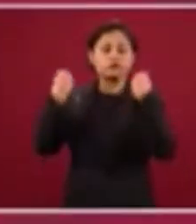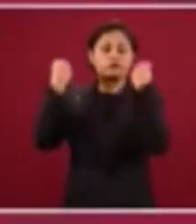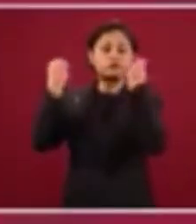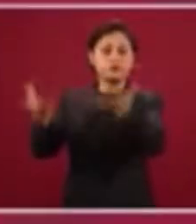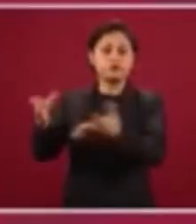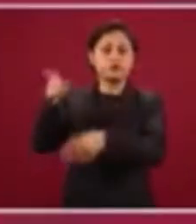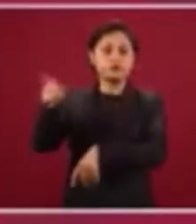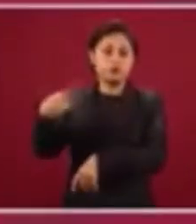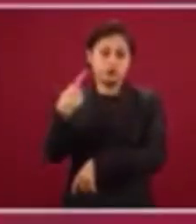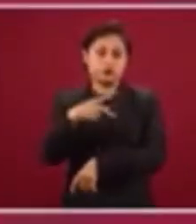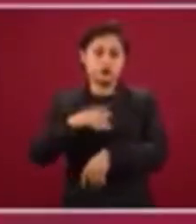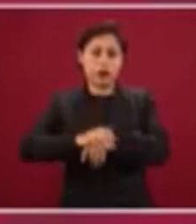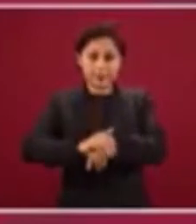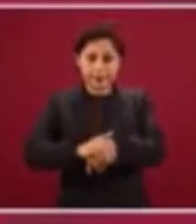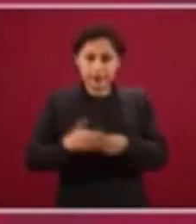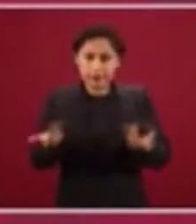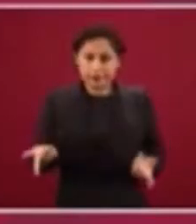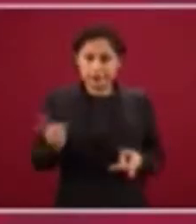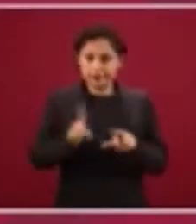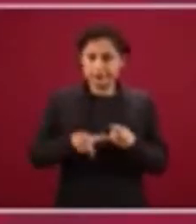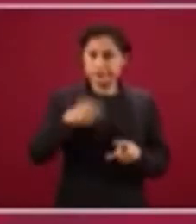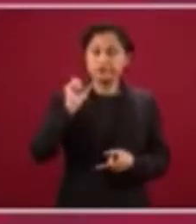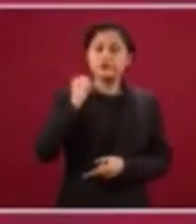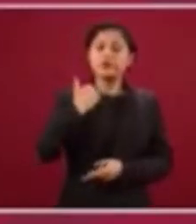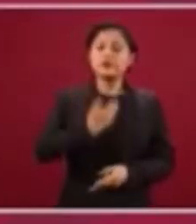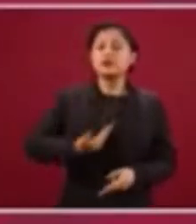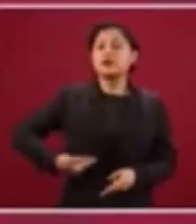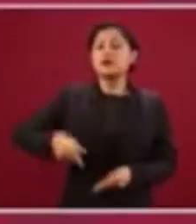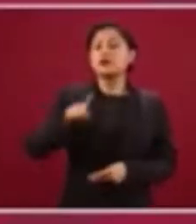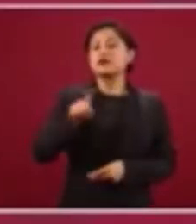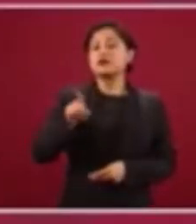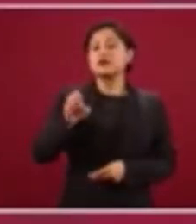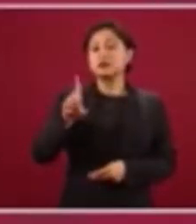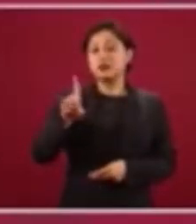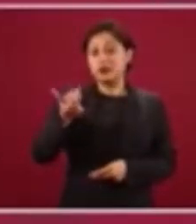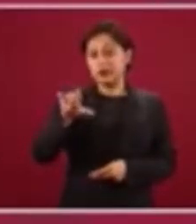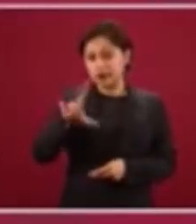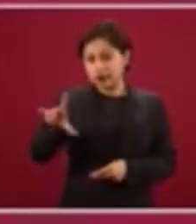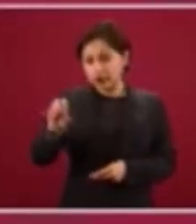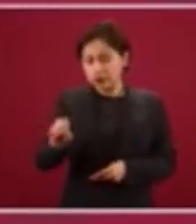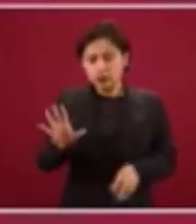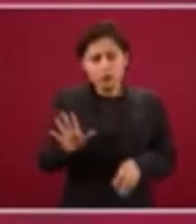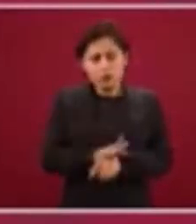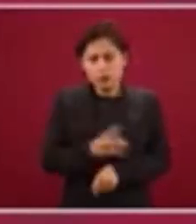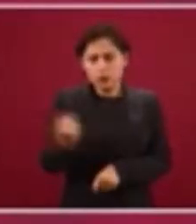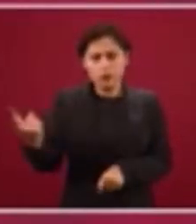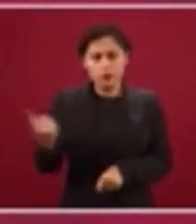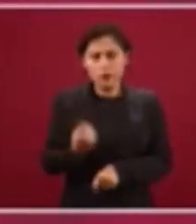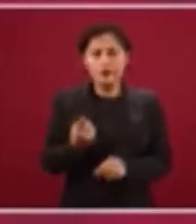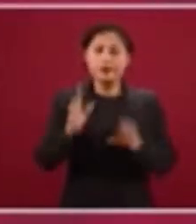A Zedillo. ¿Por qué a Zedillo? Porque con el